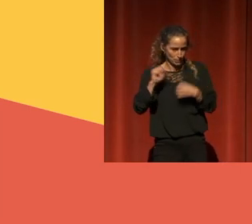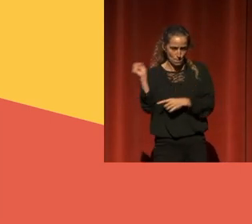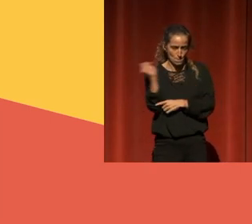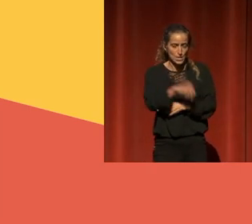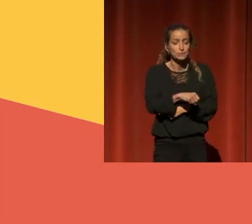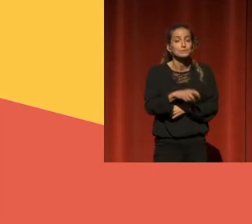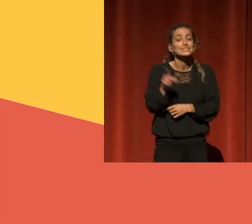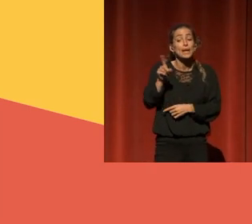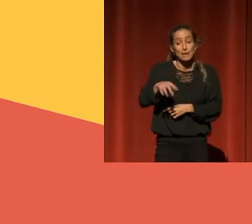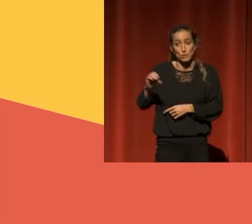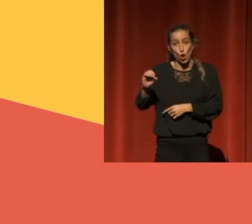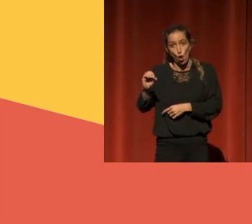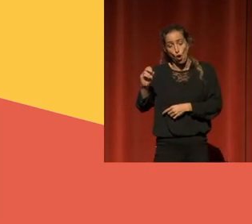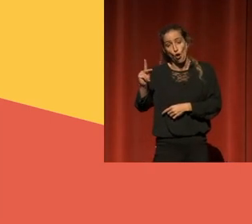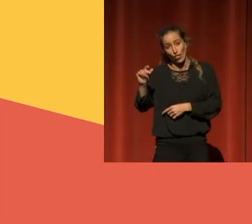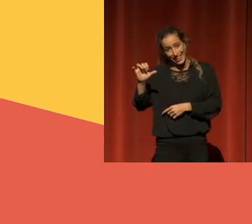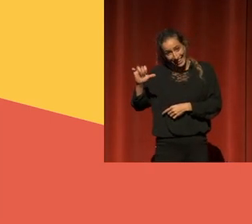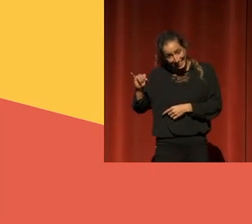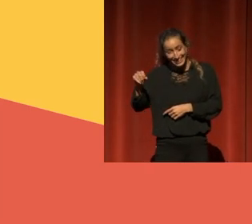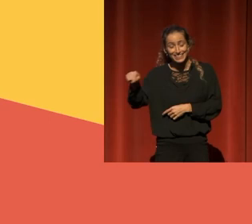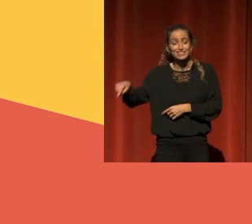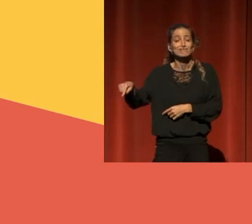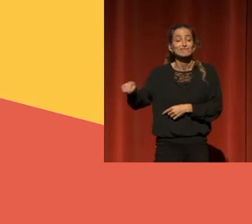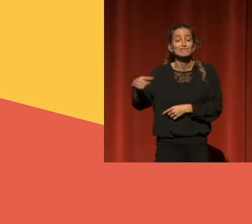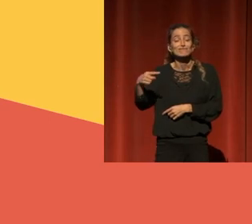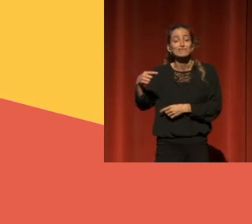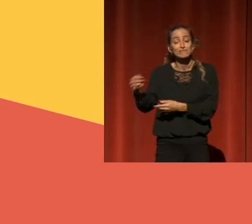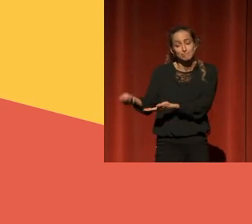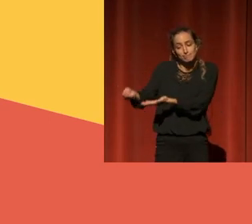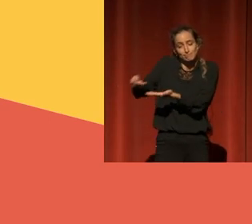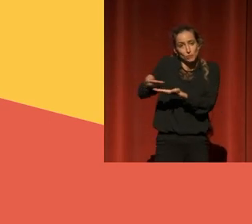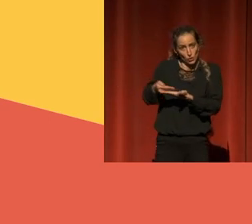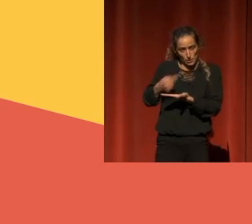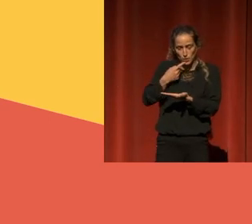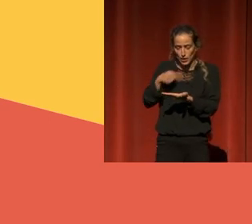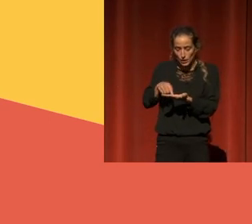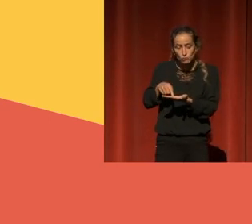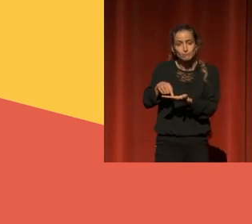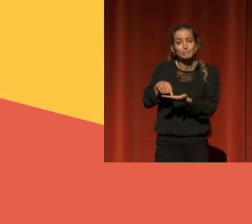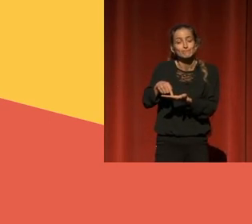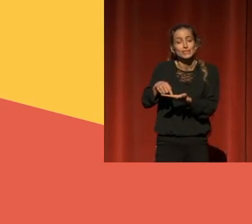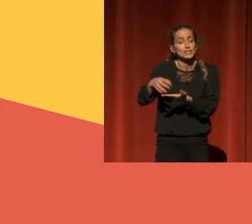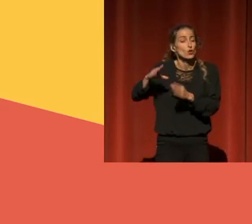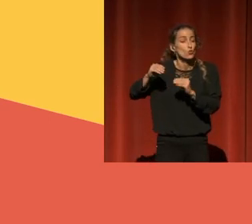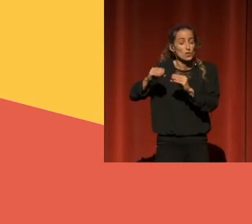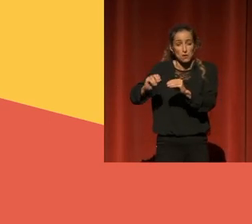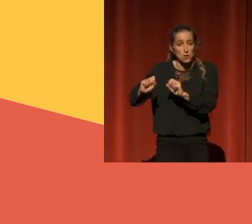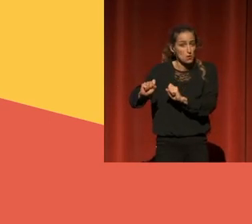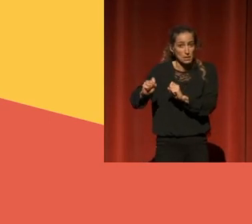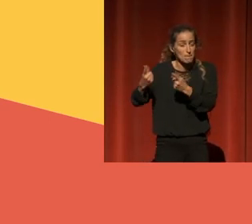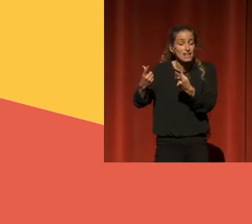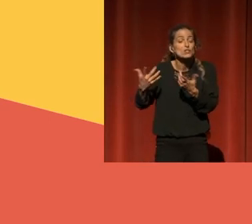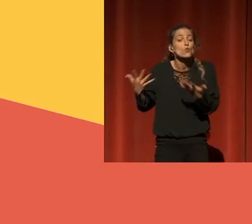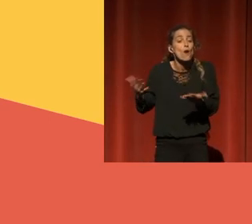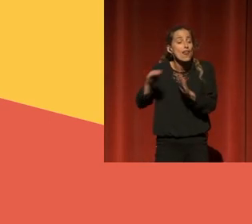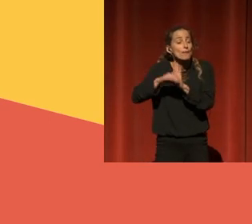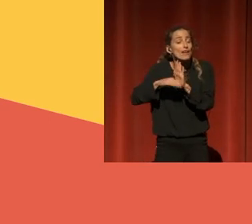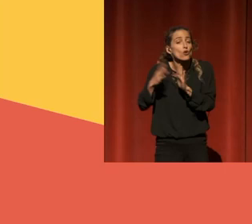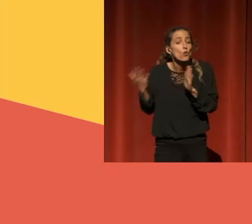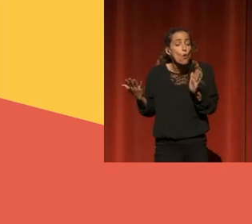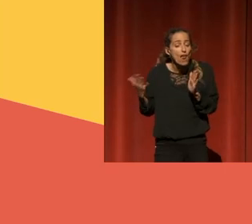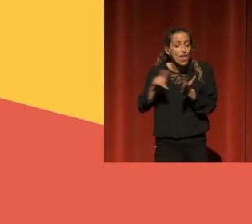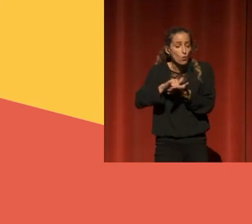Es que la red eh social más utilizada para para las agresiones es WhatsApp e